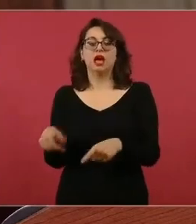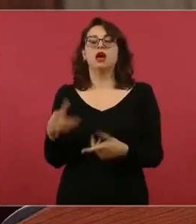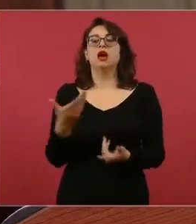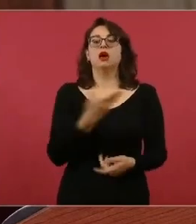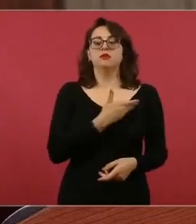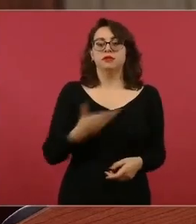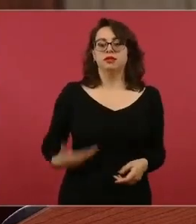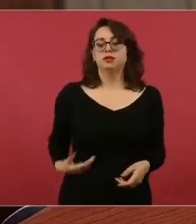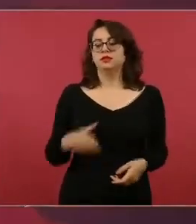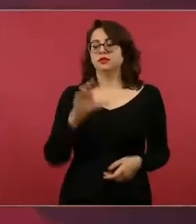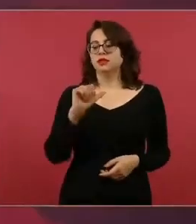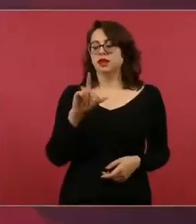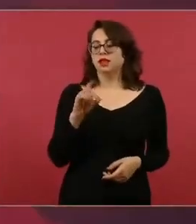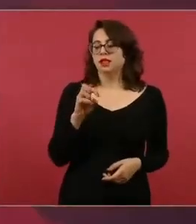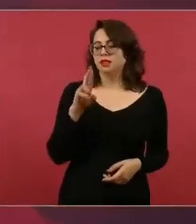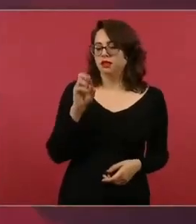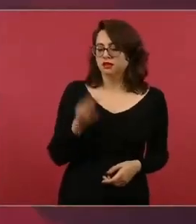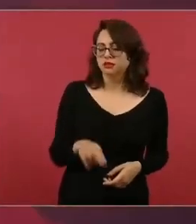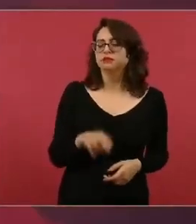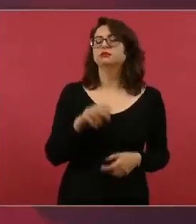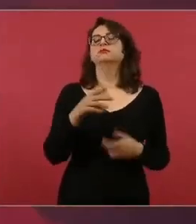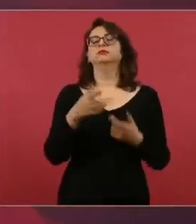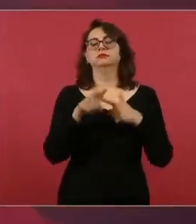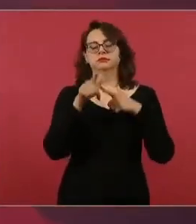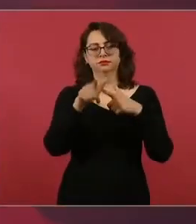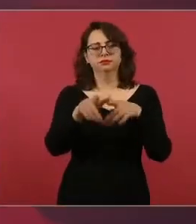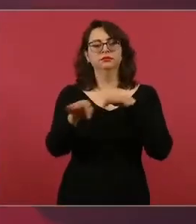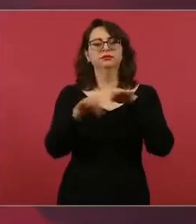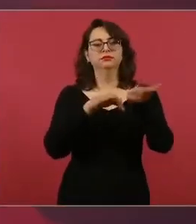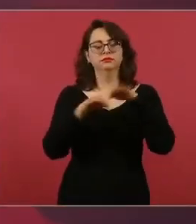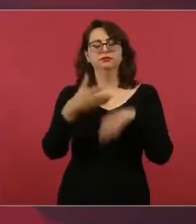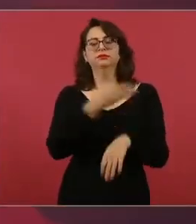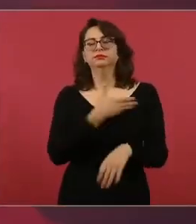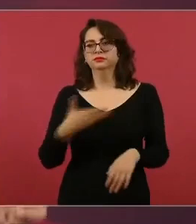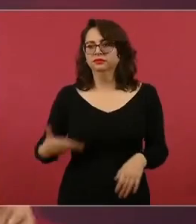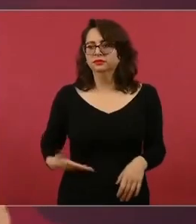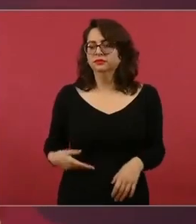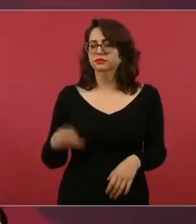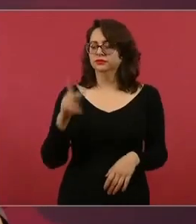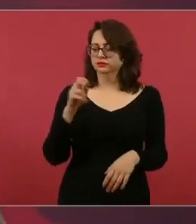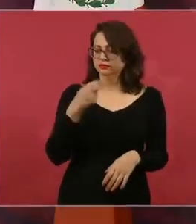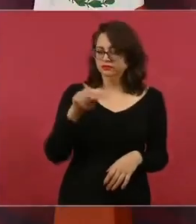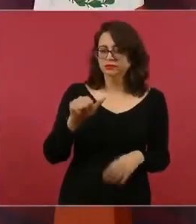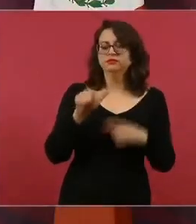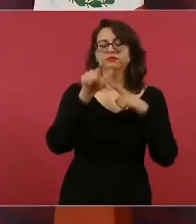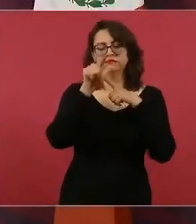Llegó a decir de que no importaba que aumentara el precio